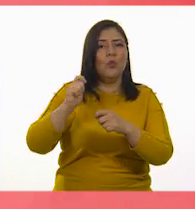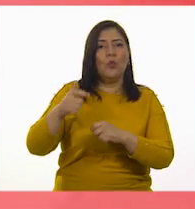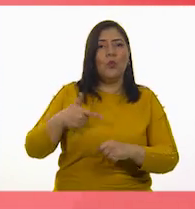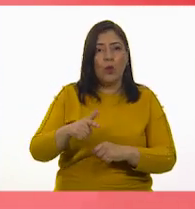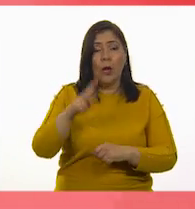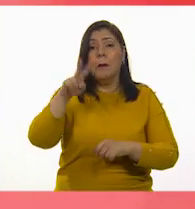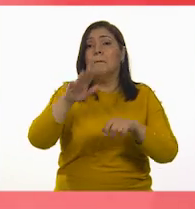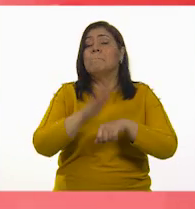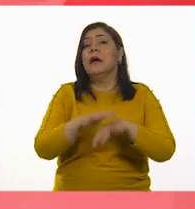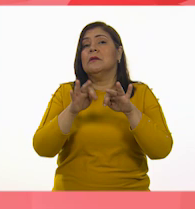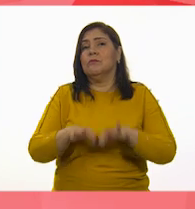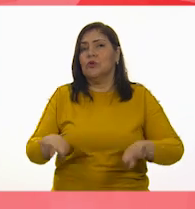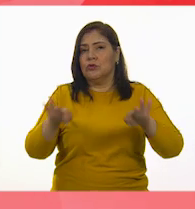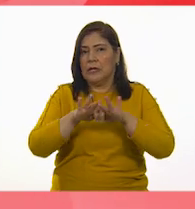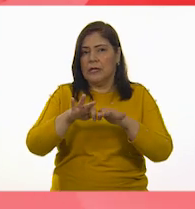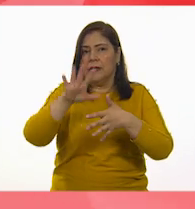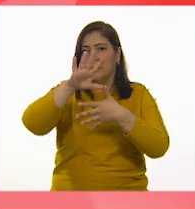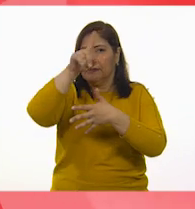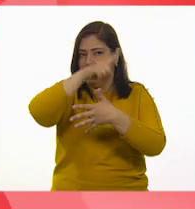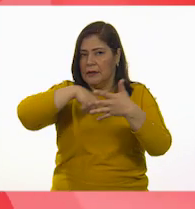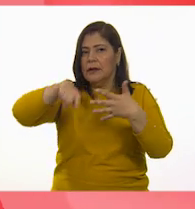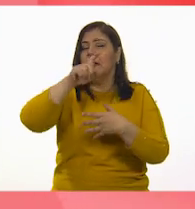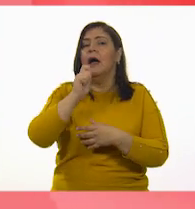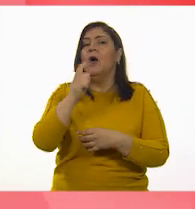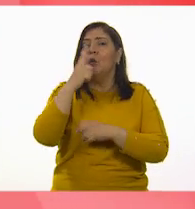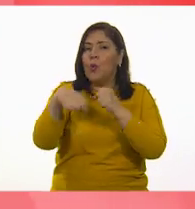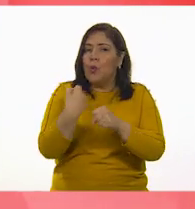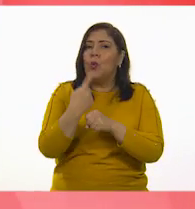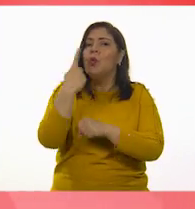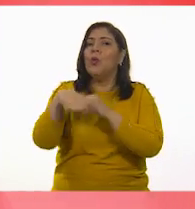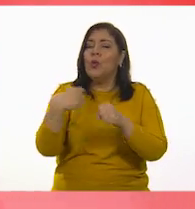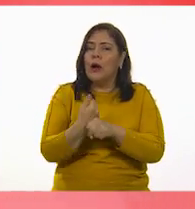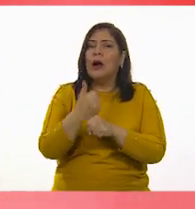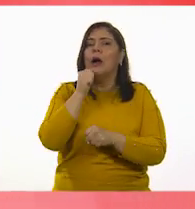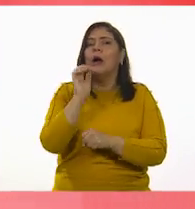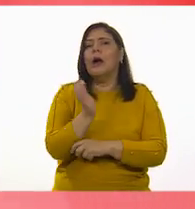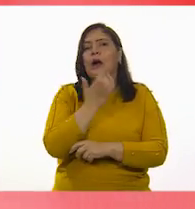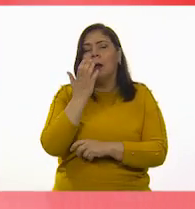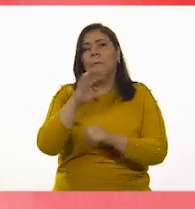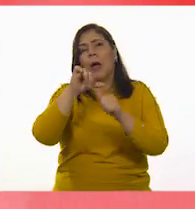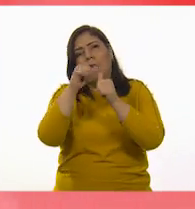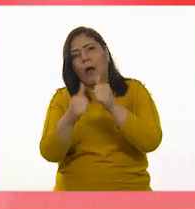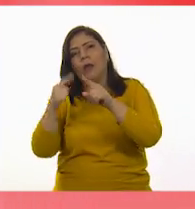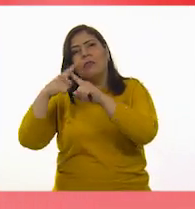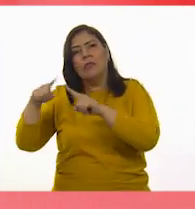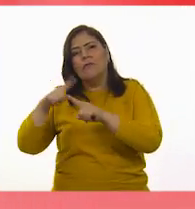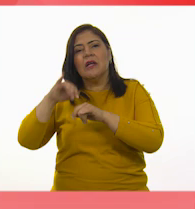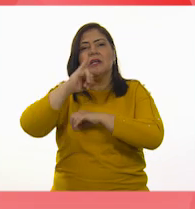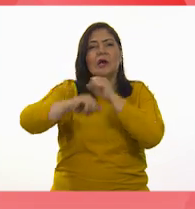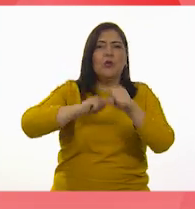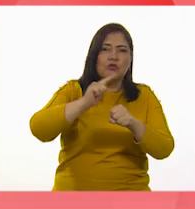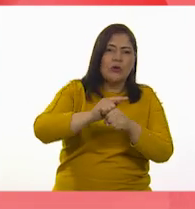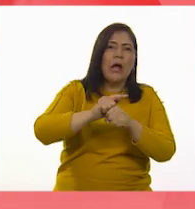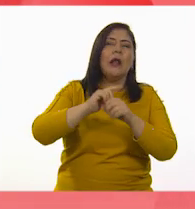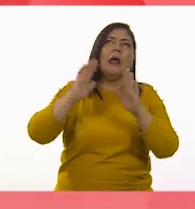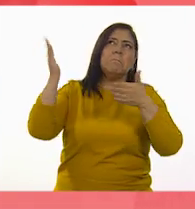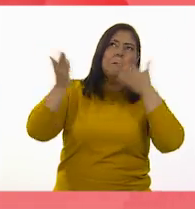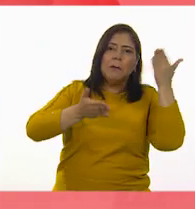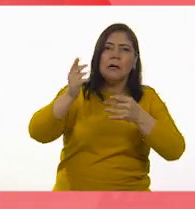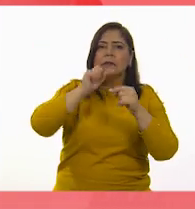las más importantes del continente. Cada año rinde un gran homenaje a las artes locales e internacionales.